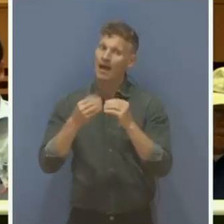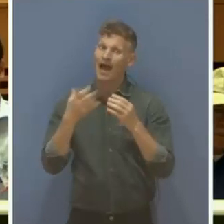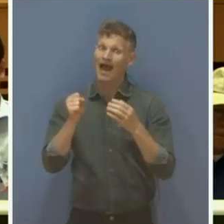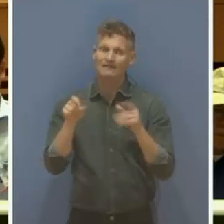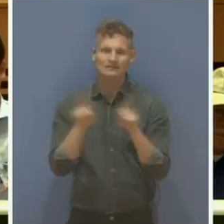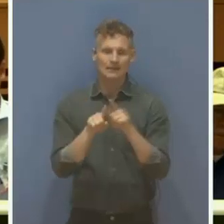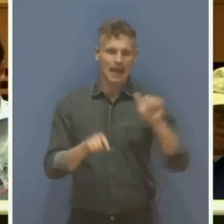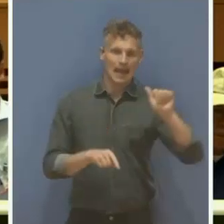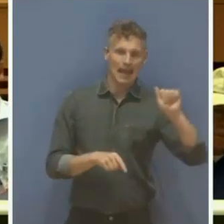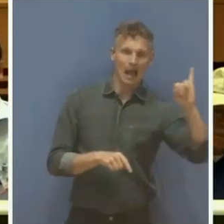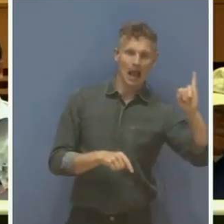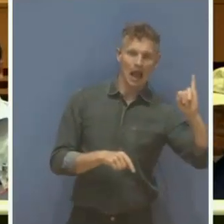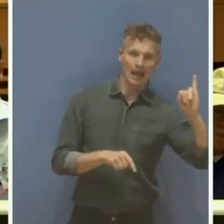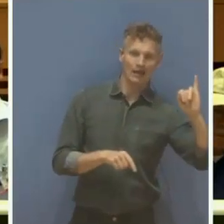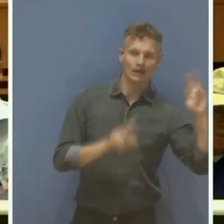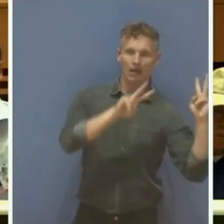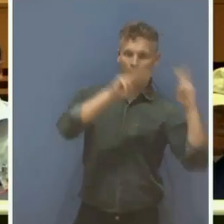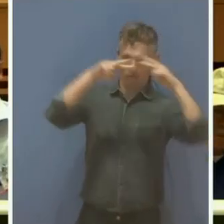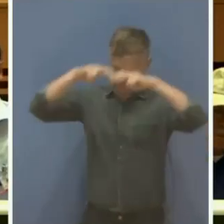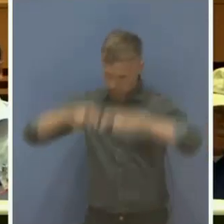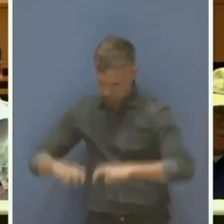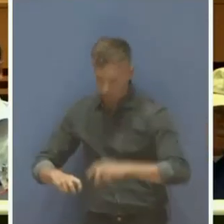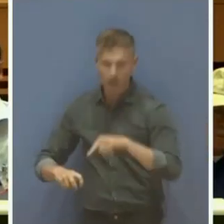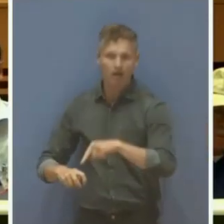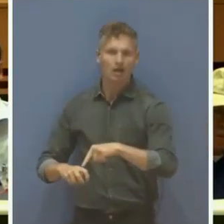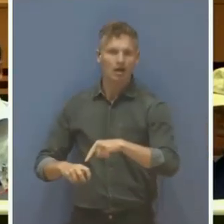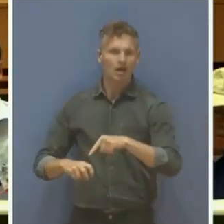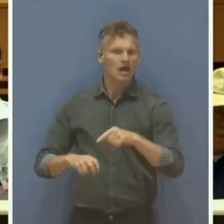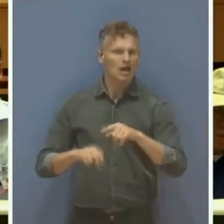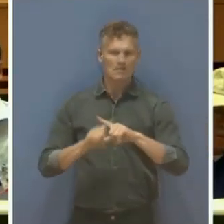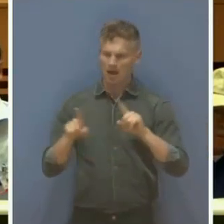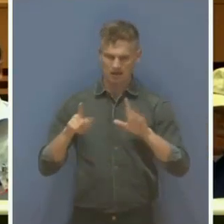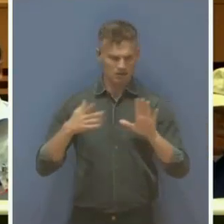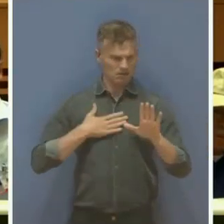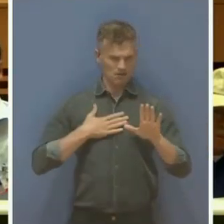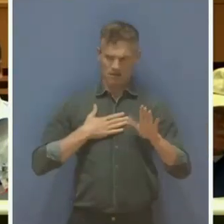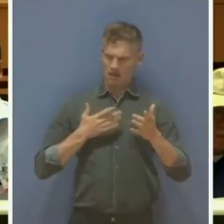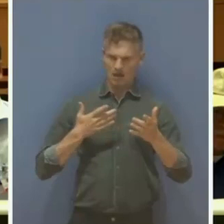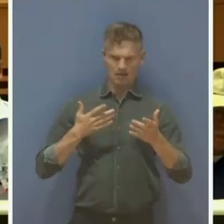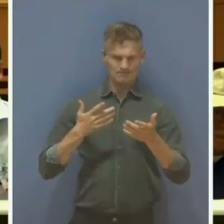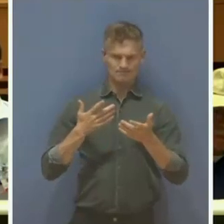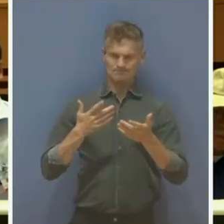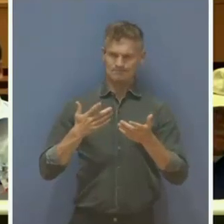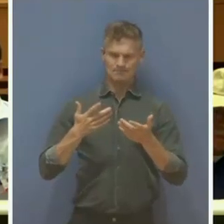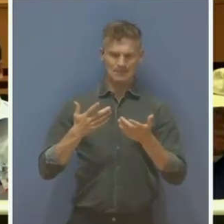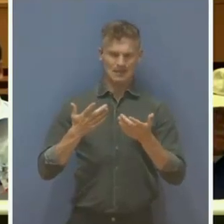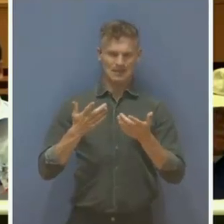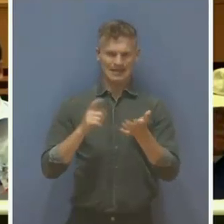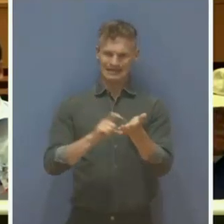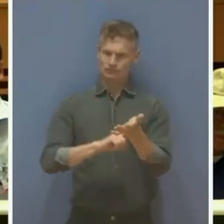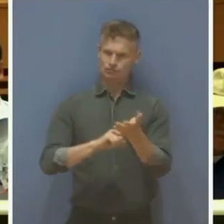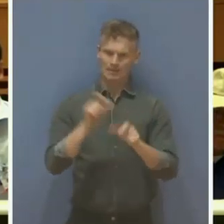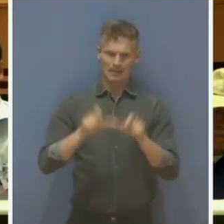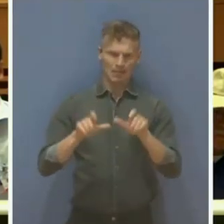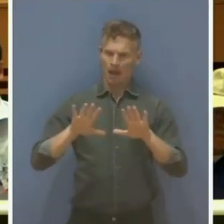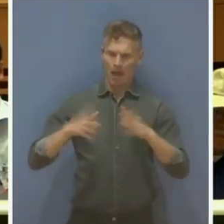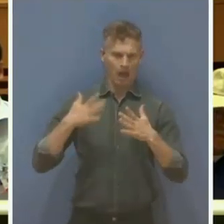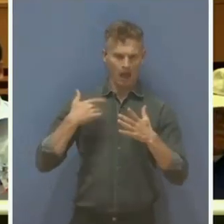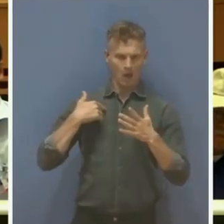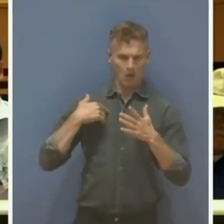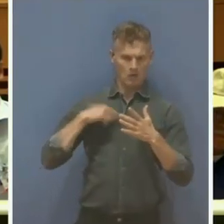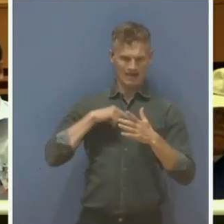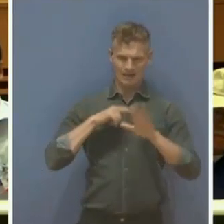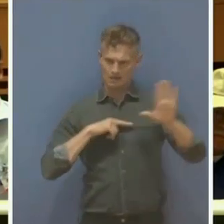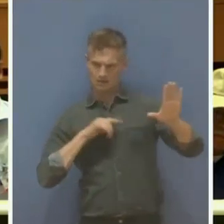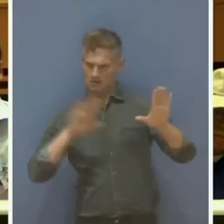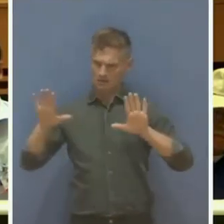los pueblos indígenas podríamos controlar este uso. También está la cuestión de la protección entendida en términos occidentales, por un